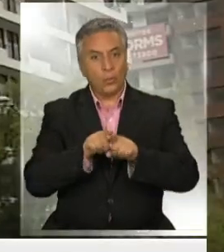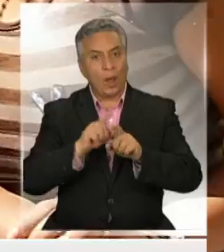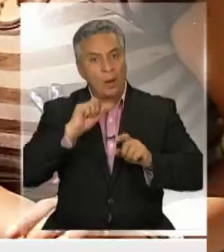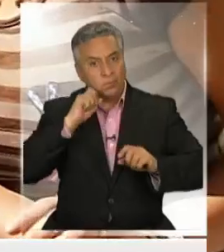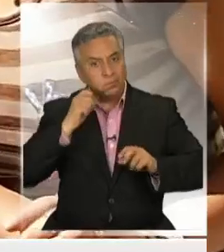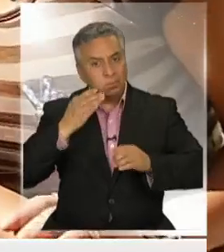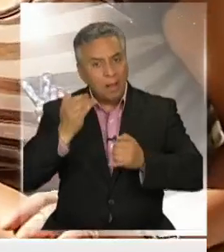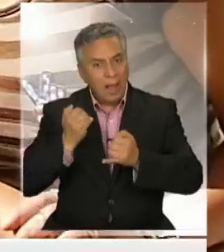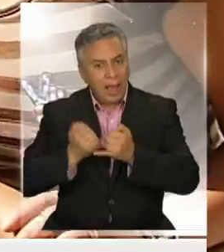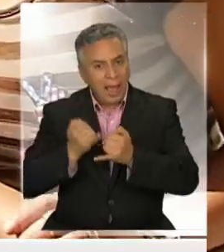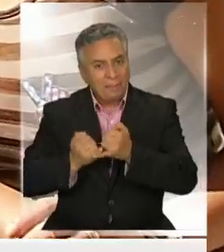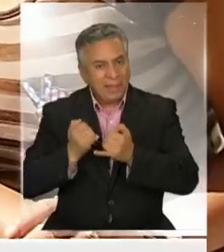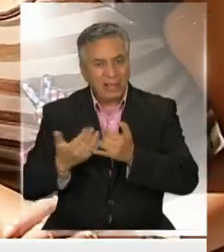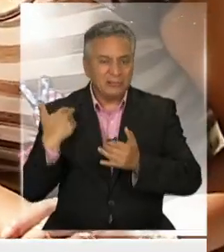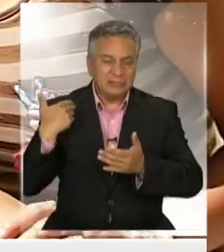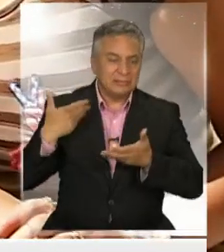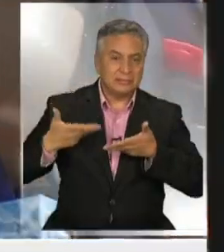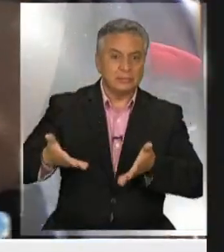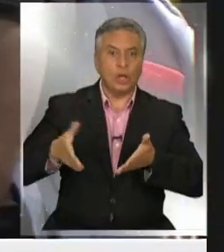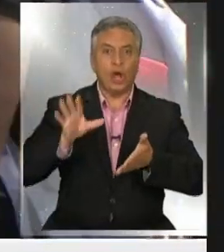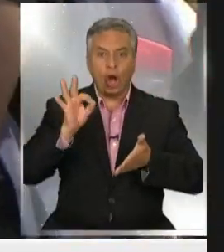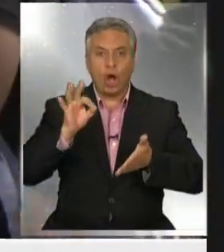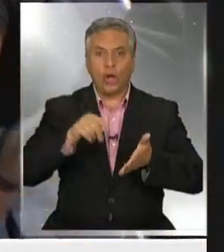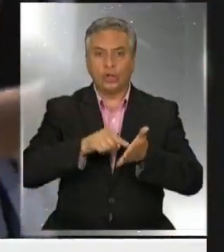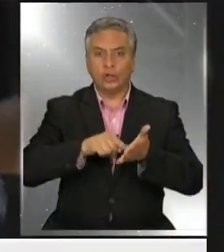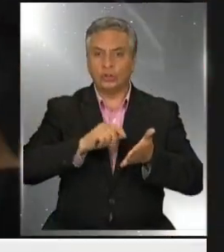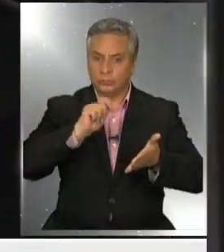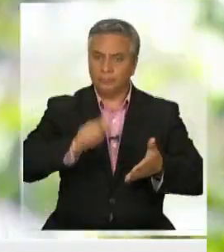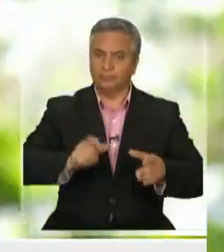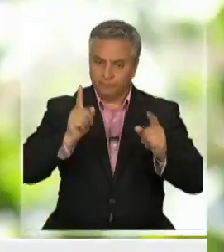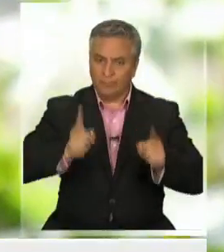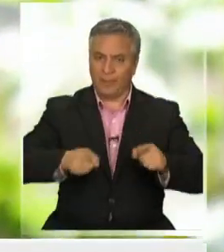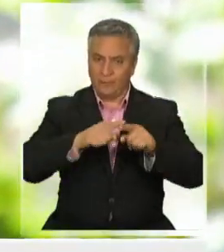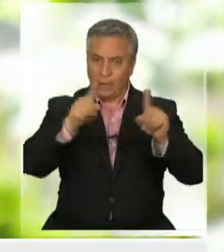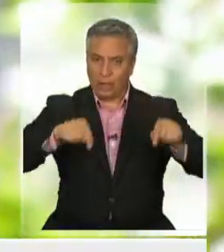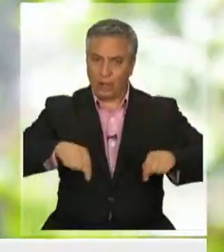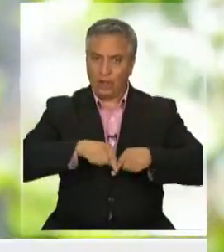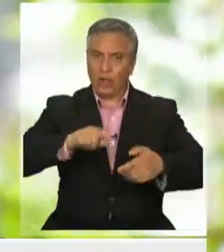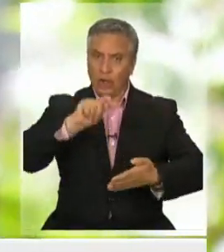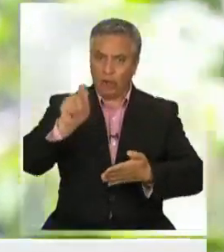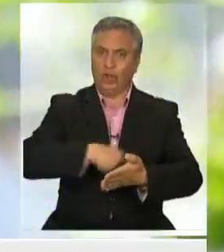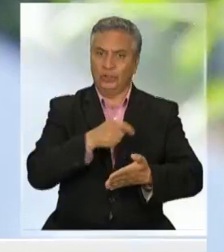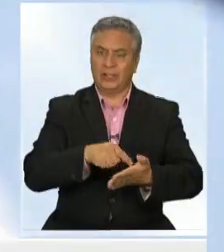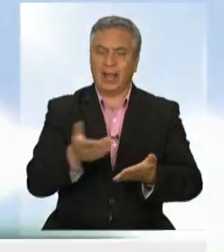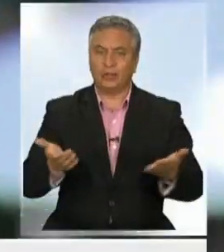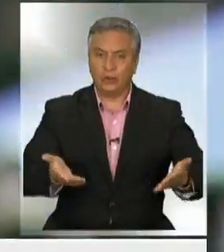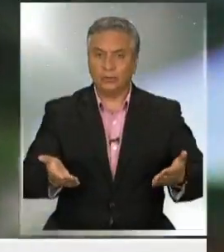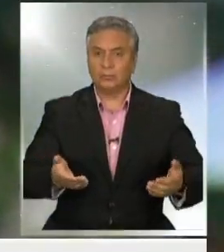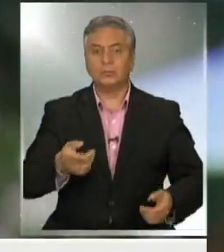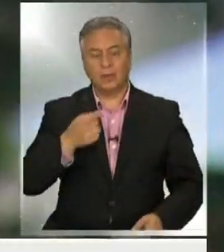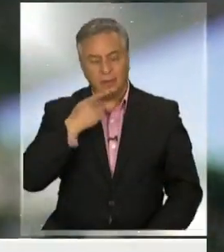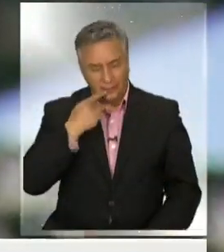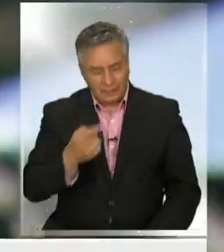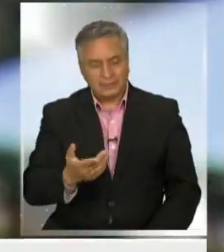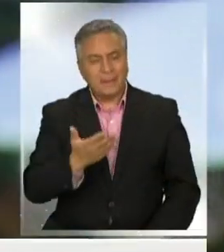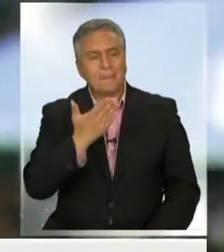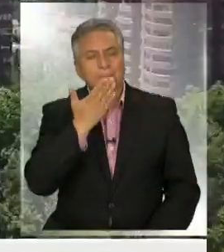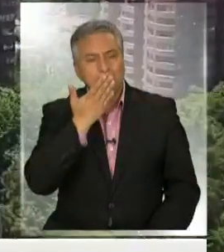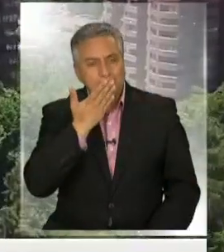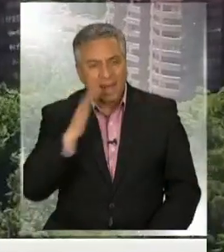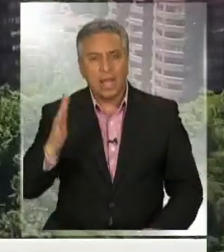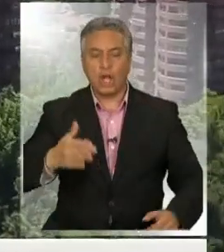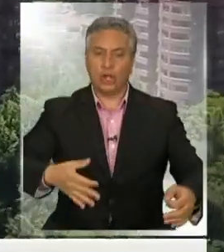o mediante un contrato. Para los expertos en estas materias, siempre es recomendable firmar un contrato para